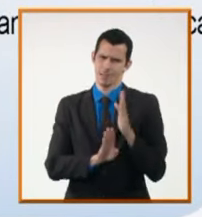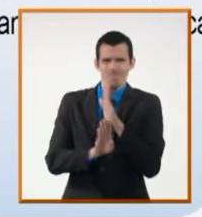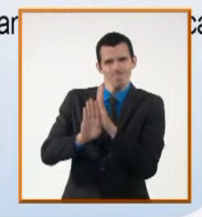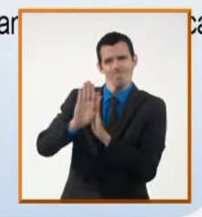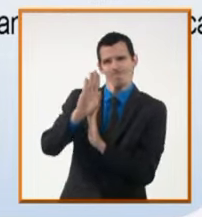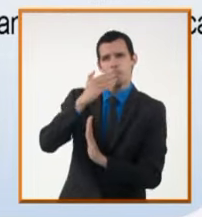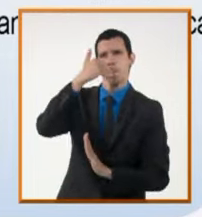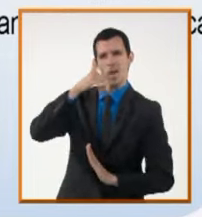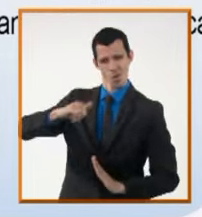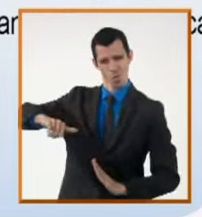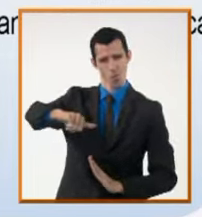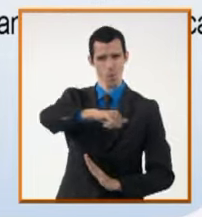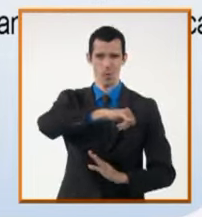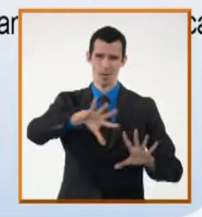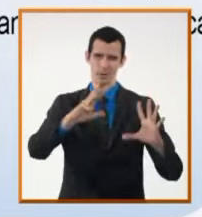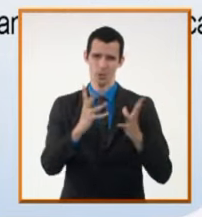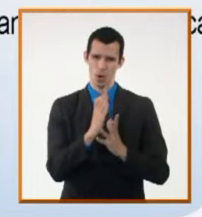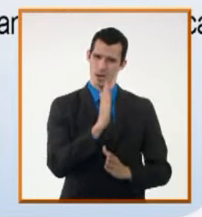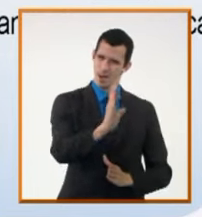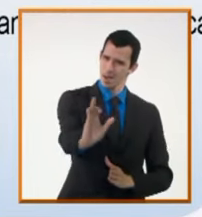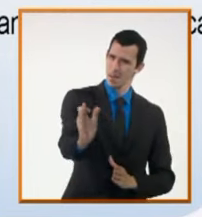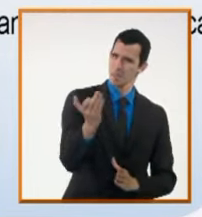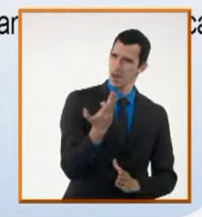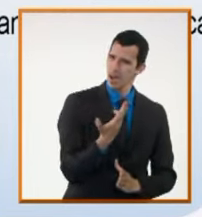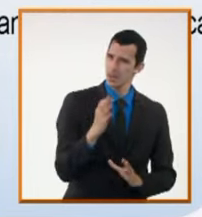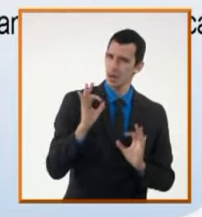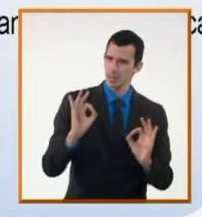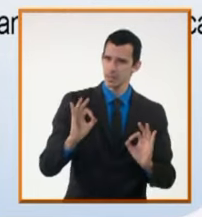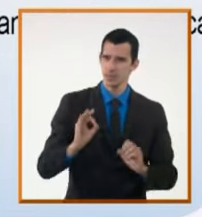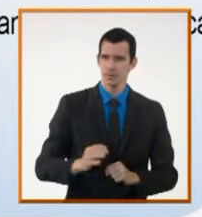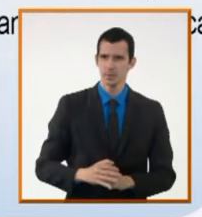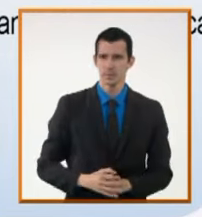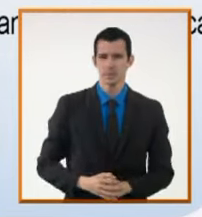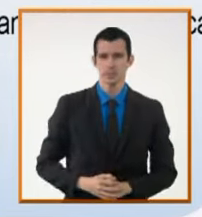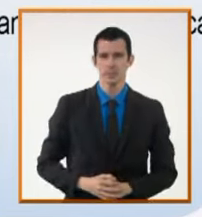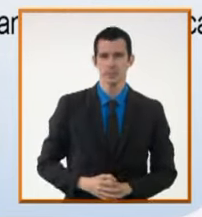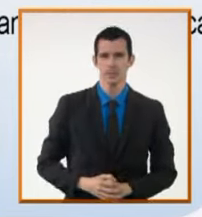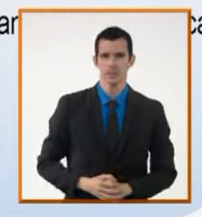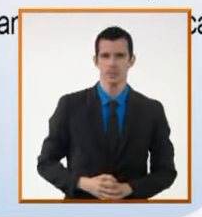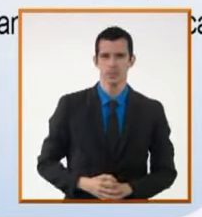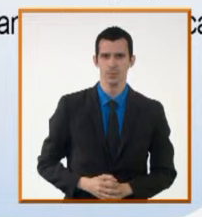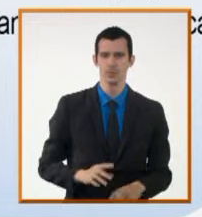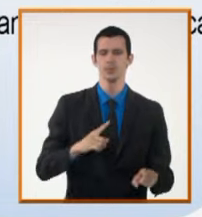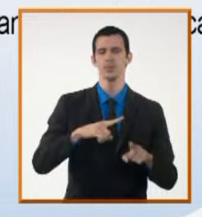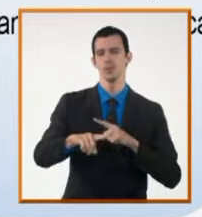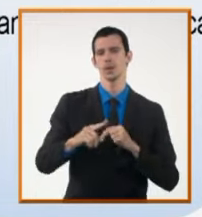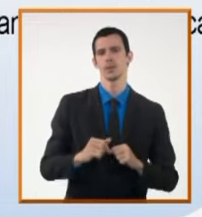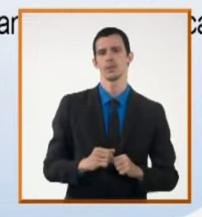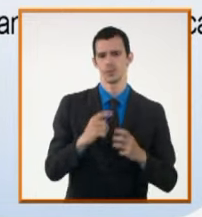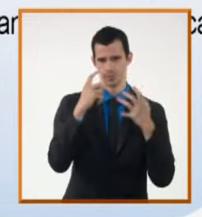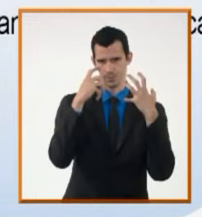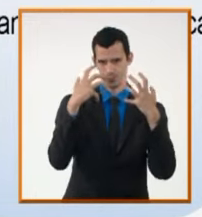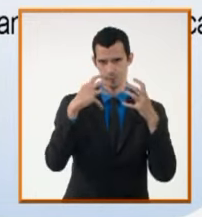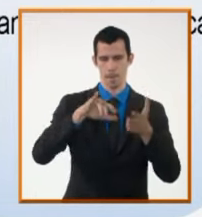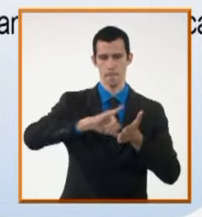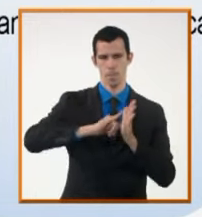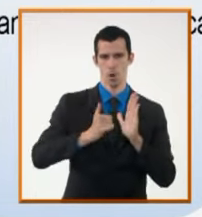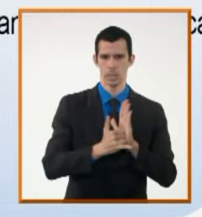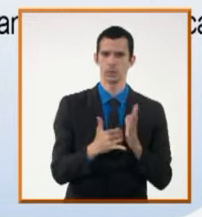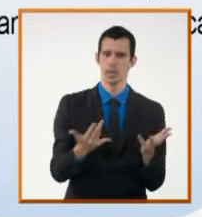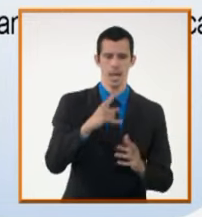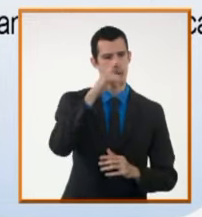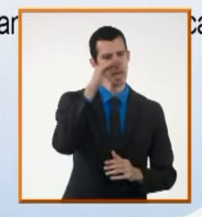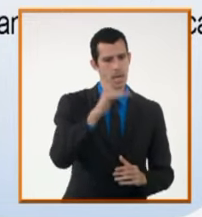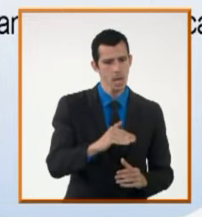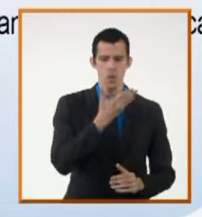Y también serán implementando otro programa que se han dado explicación en las comisiones, que es el de atención a la niñez, los adolescentes,